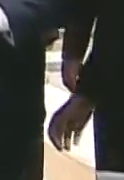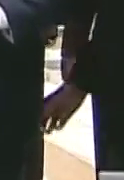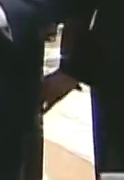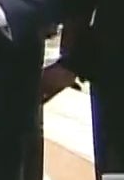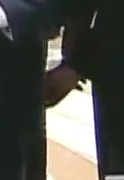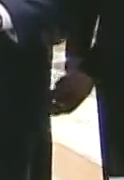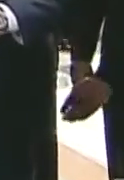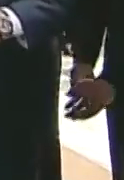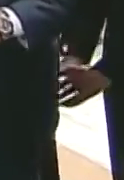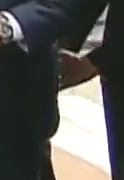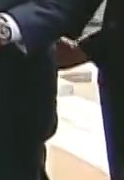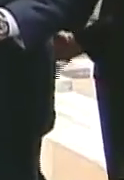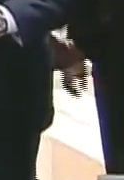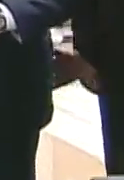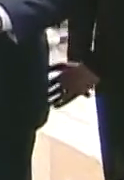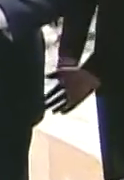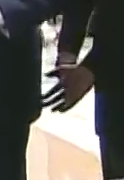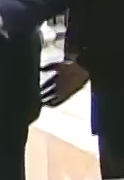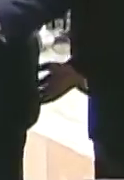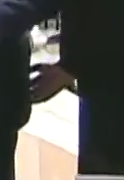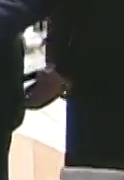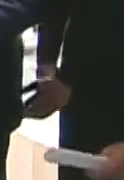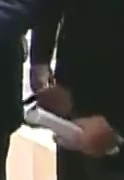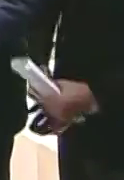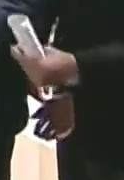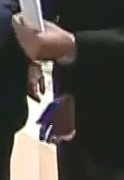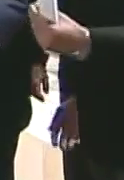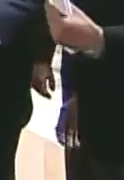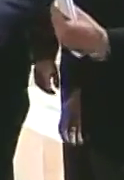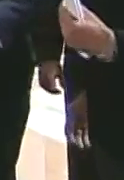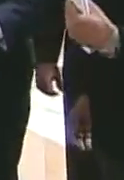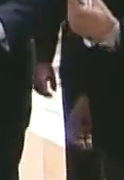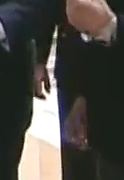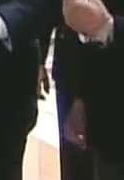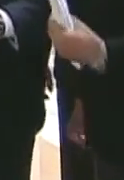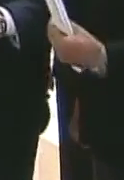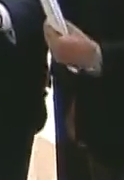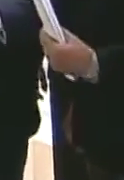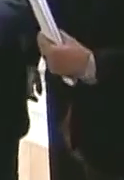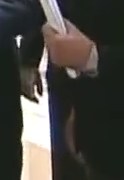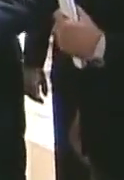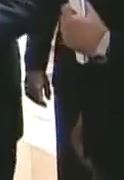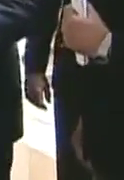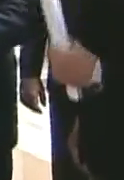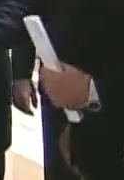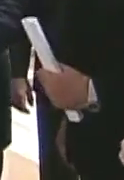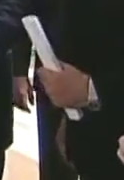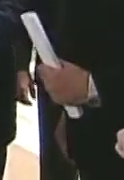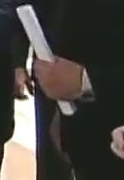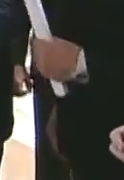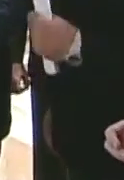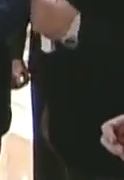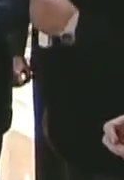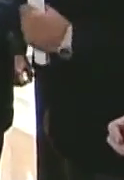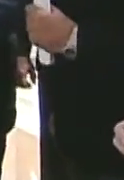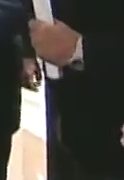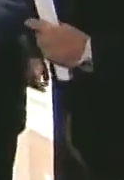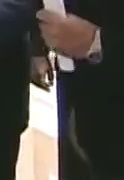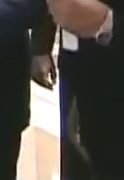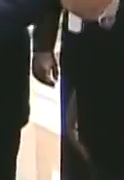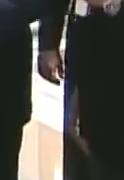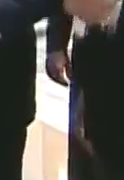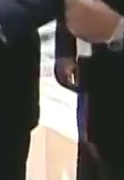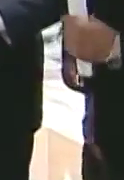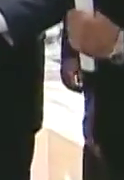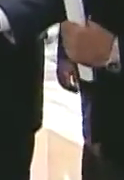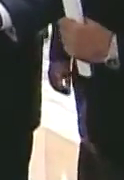Teatro Principal, desde este 8 de noviembre hasta el próximo 18, usted podrá disfrutar de todas estas